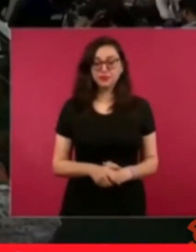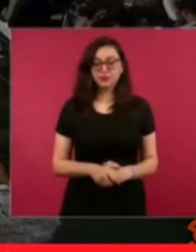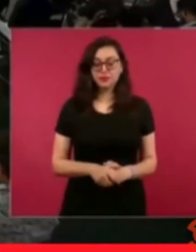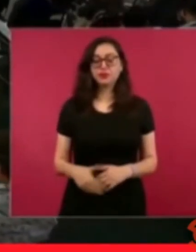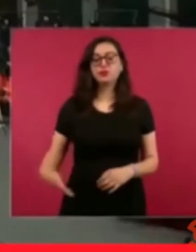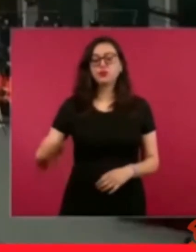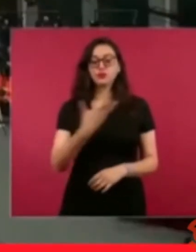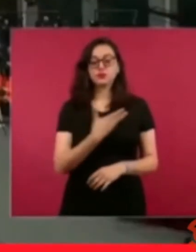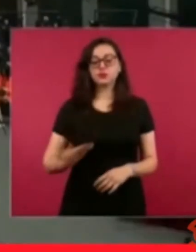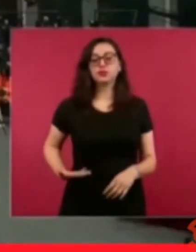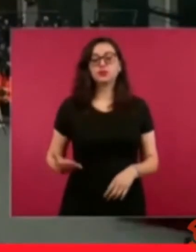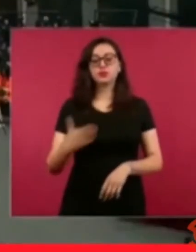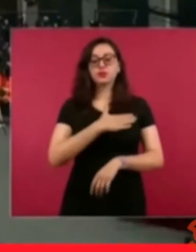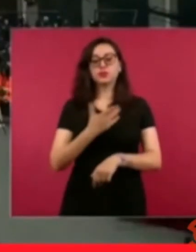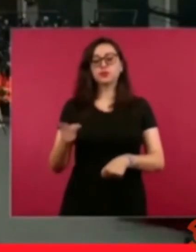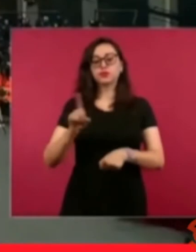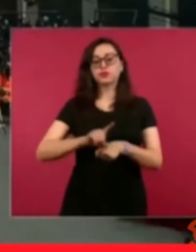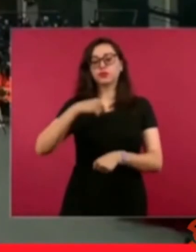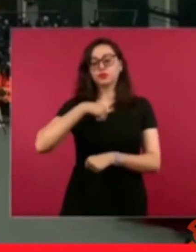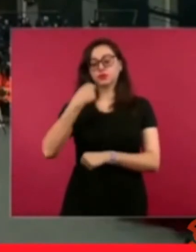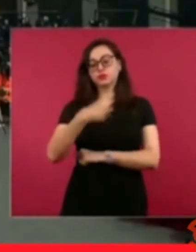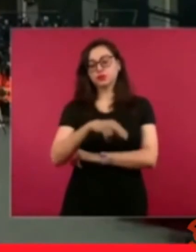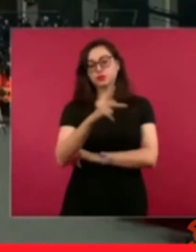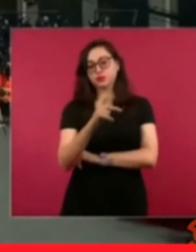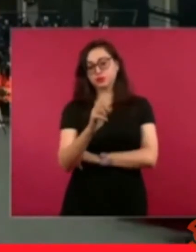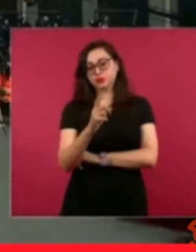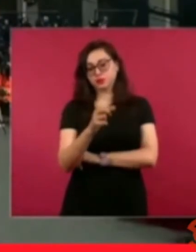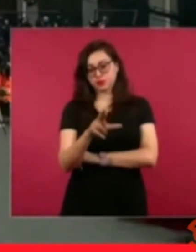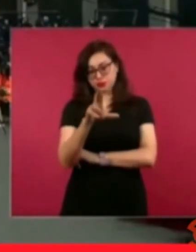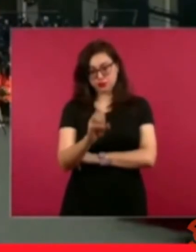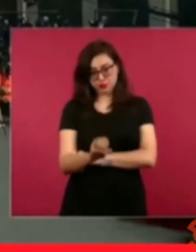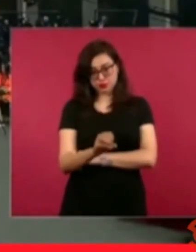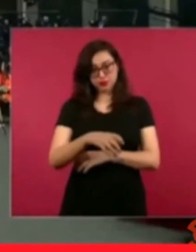Presidente, buenos días. Pedro Villica, en el Periódico Universal. Presidente, siguiendo el tema de